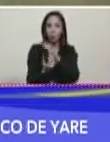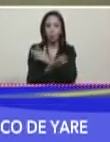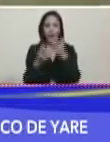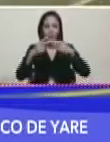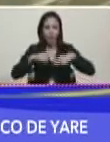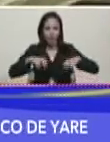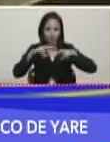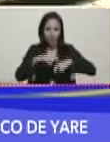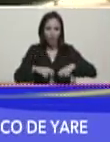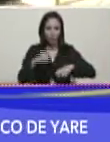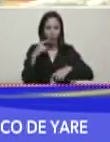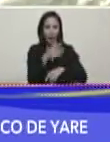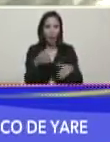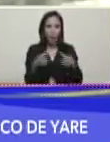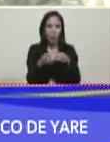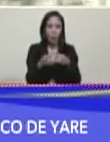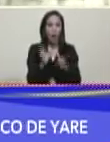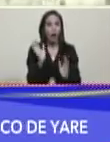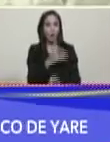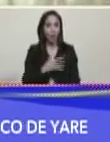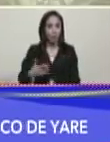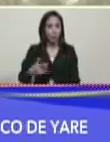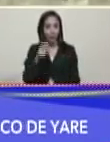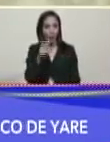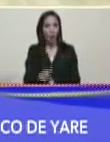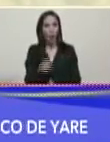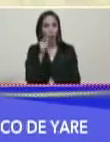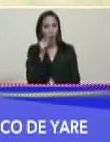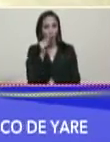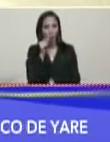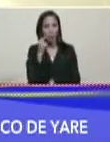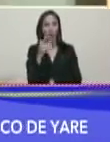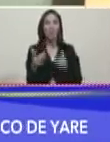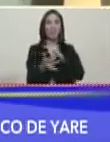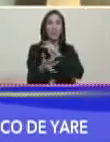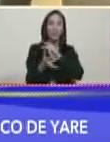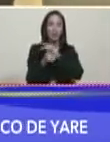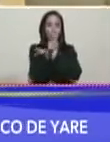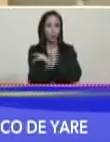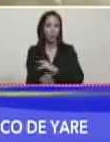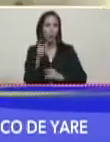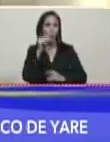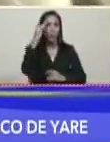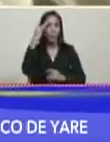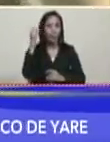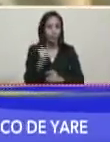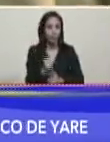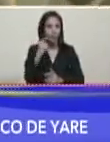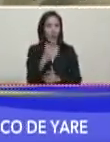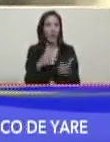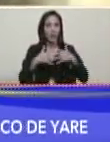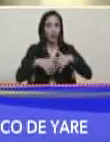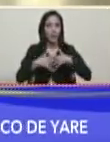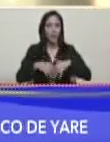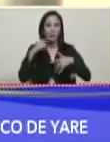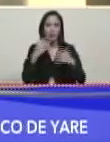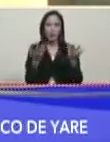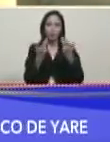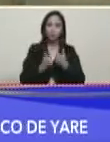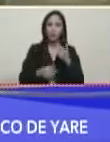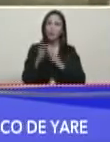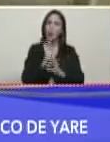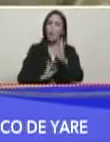Científicas se vinieron. Yo quisiera que Enzo Echenique, que es uno de los técnicos del IBIC, que estuvo acá en la planta, nos cuente, nos narre